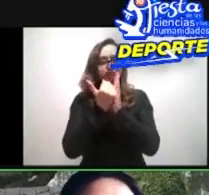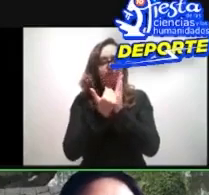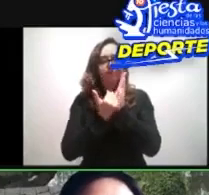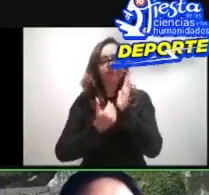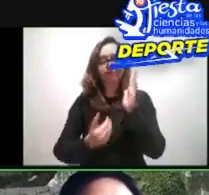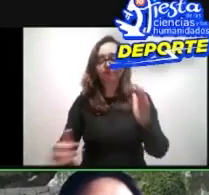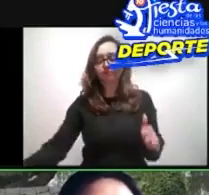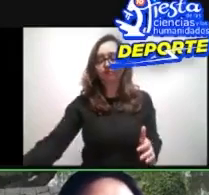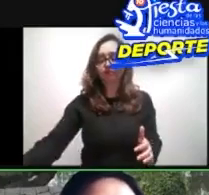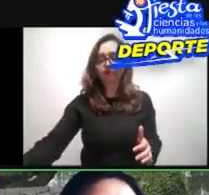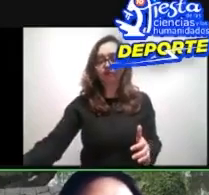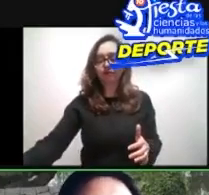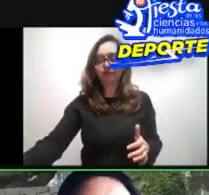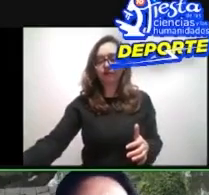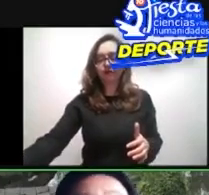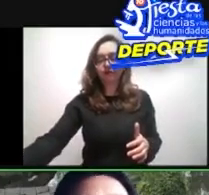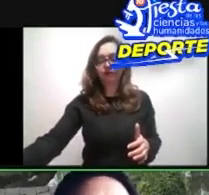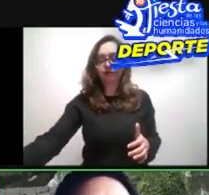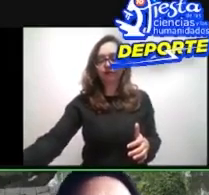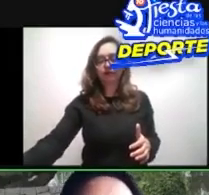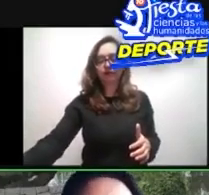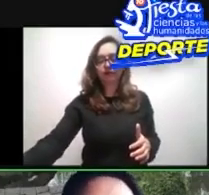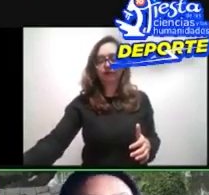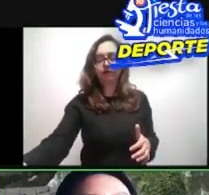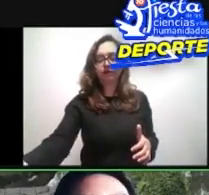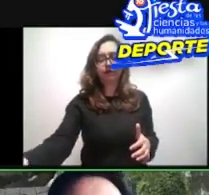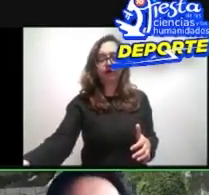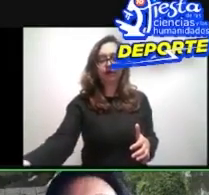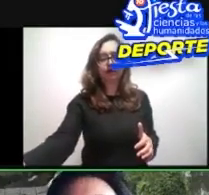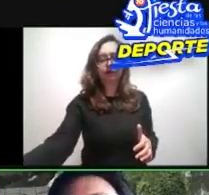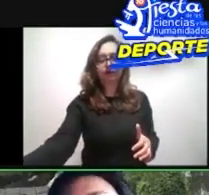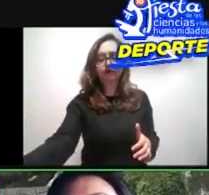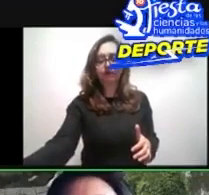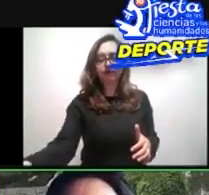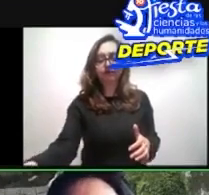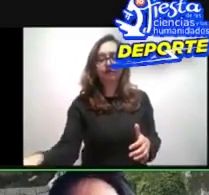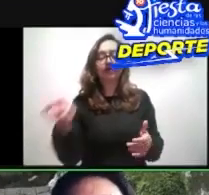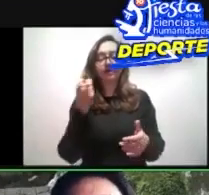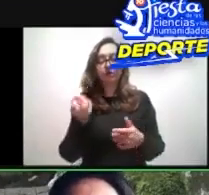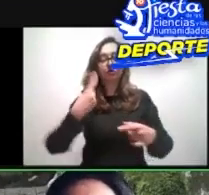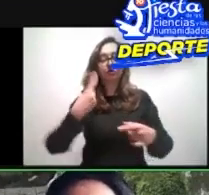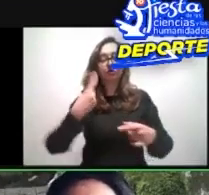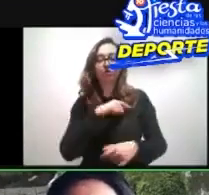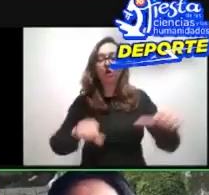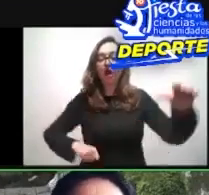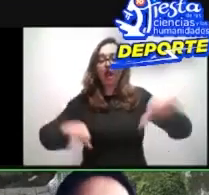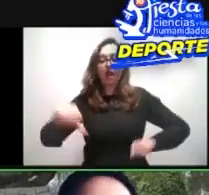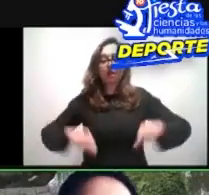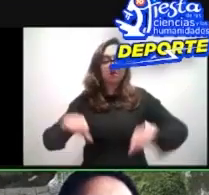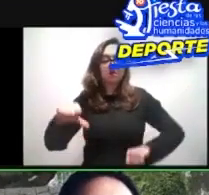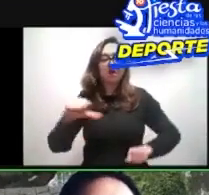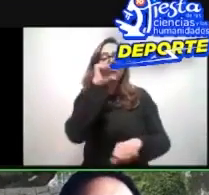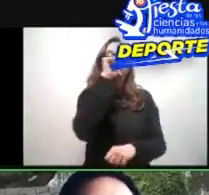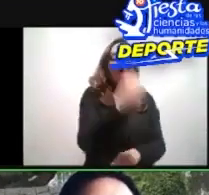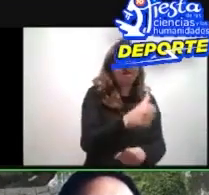aquí lo que observamos son las comparaciones entre cuando no tenemos una actividad y nuestra vida es sedentaria a